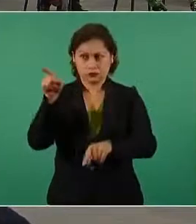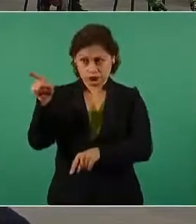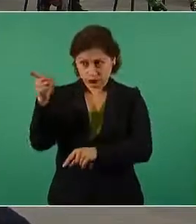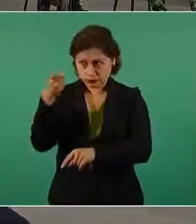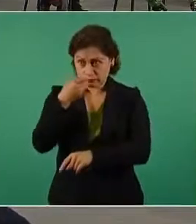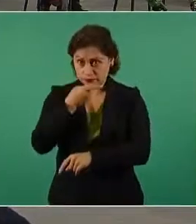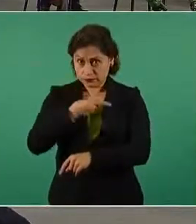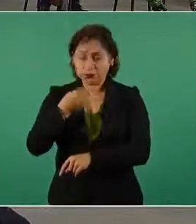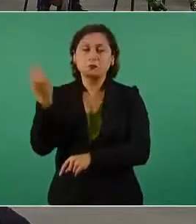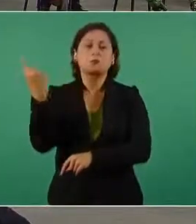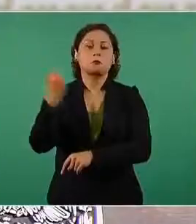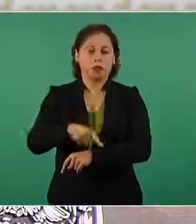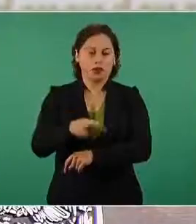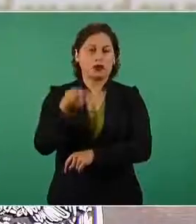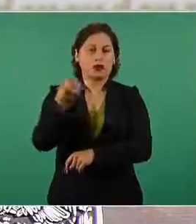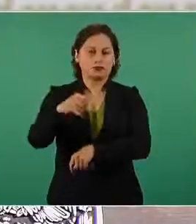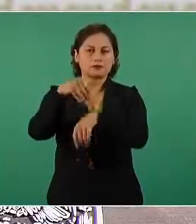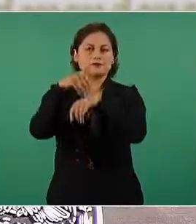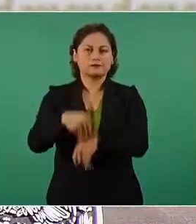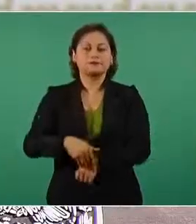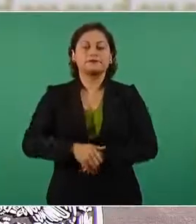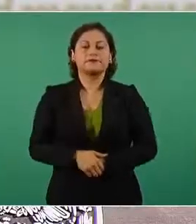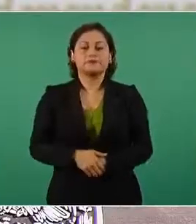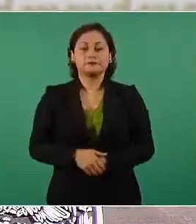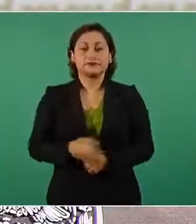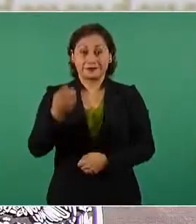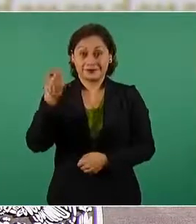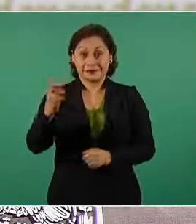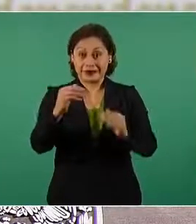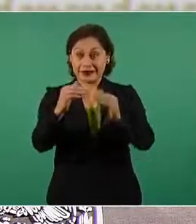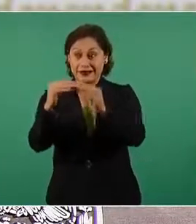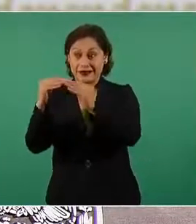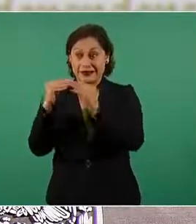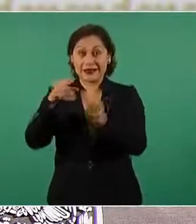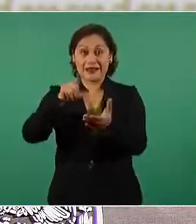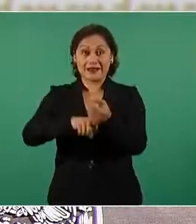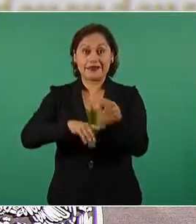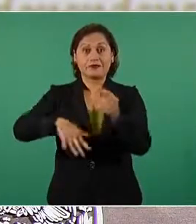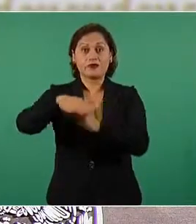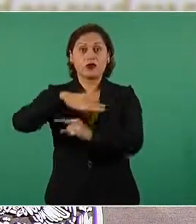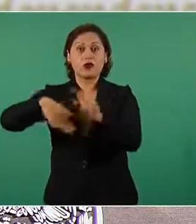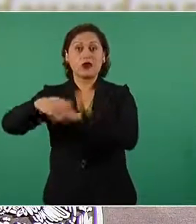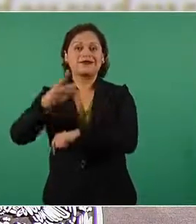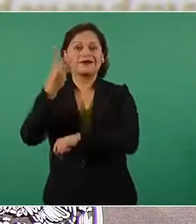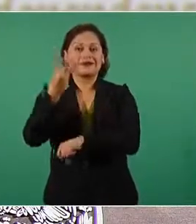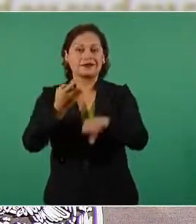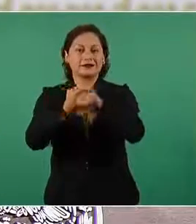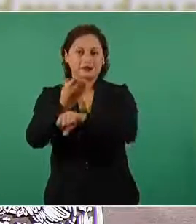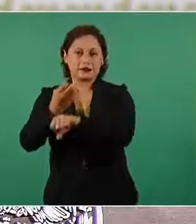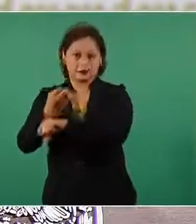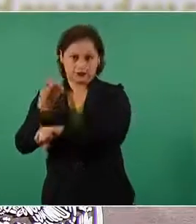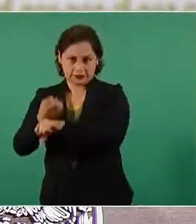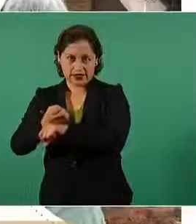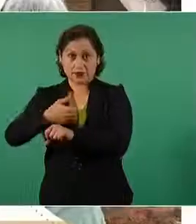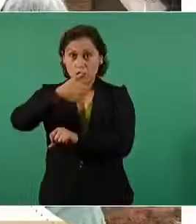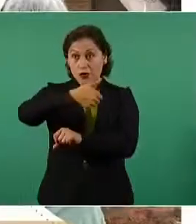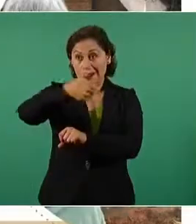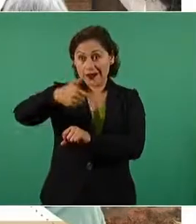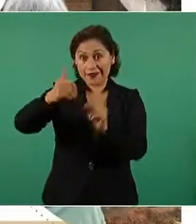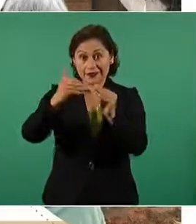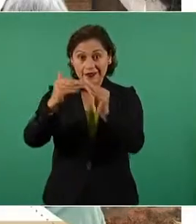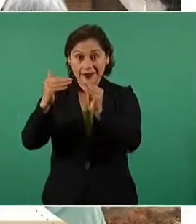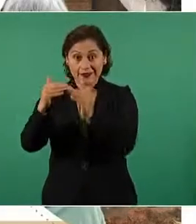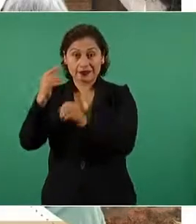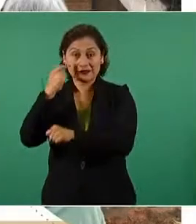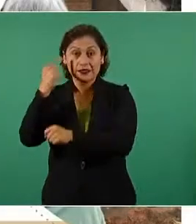En 64.513 viviendas de los tres estados se entregará un apoyo único por vivienda